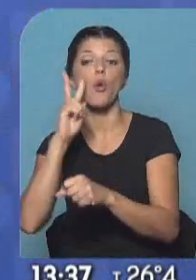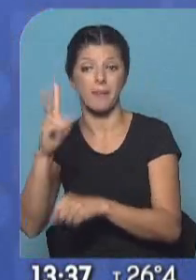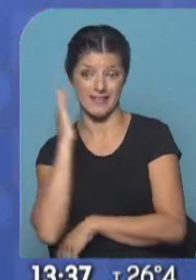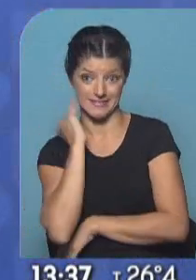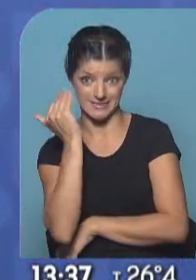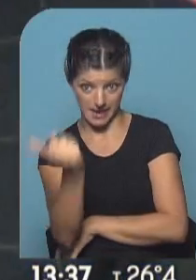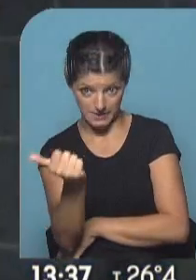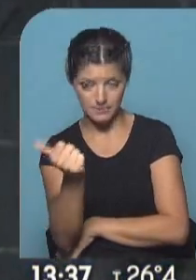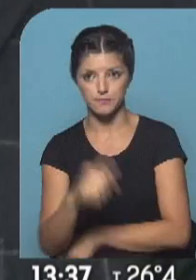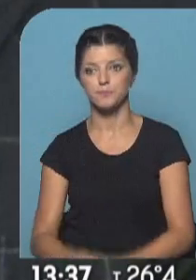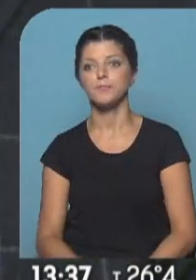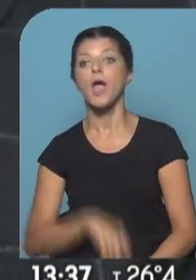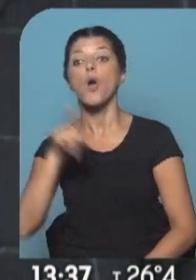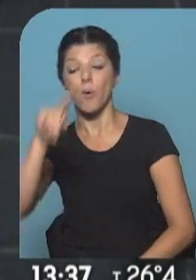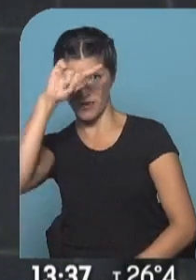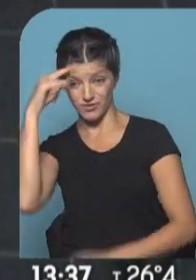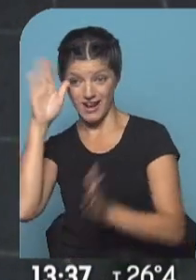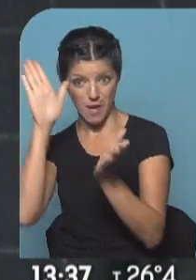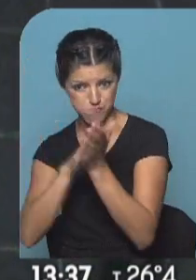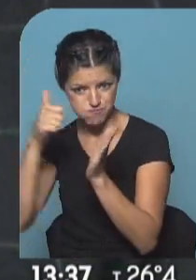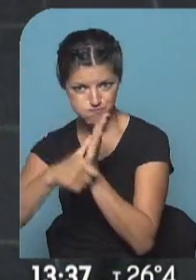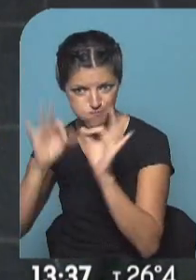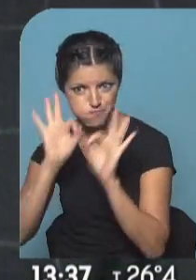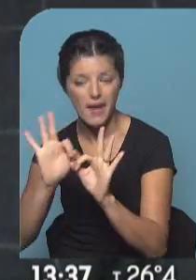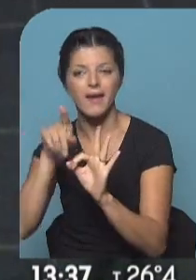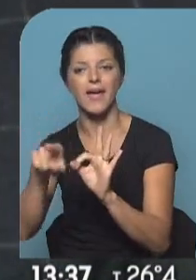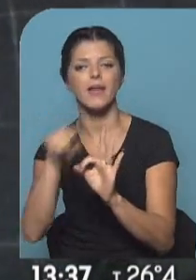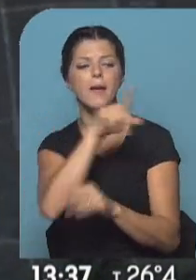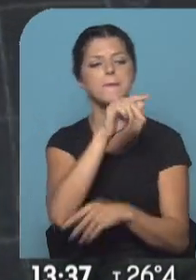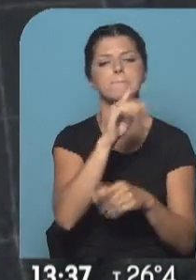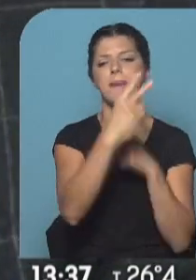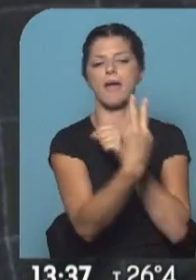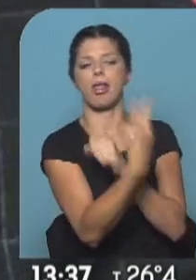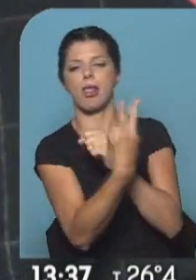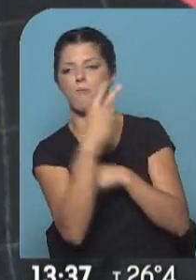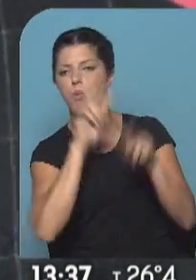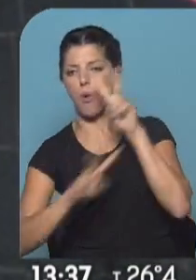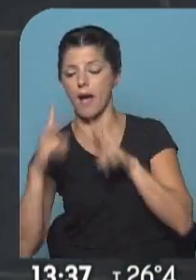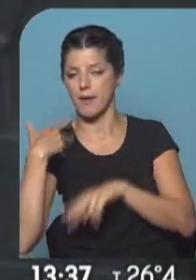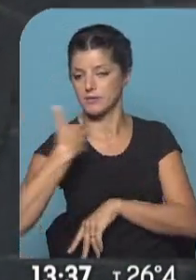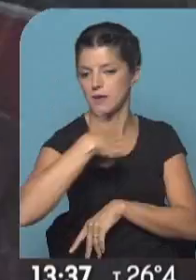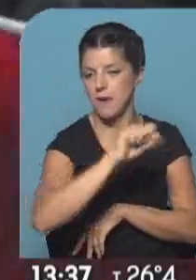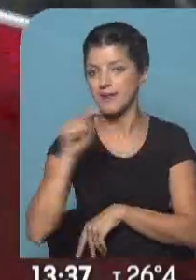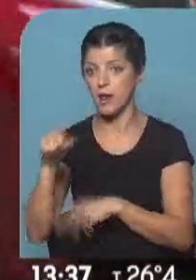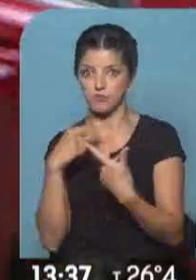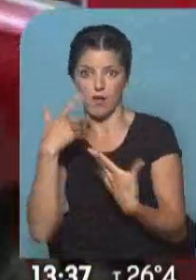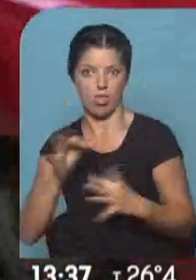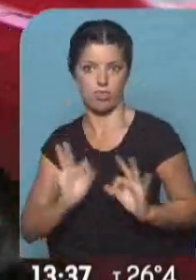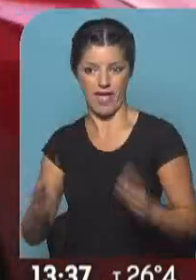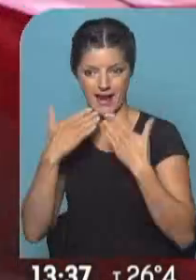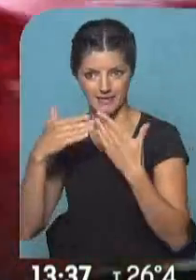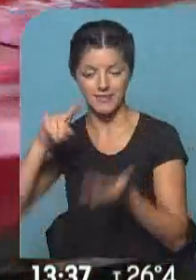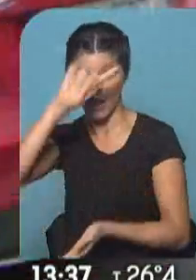La adquisición de la ciudadanía ucraniana lo protegió de la justicia de su país de origen, que reclamaba su extradición. Pero el